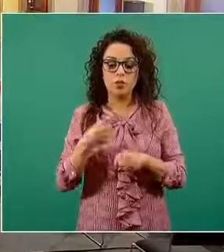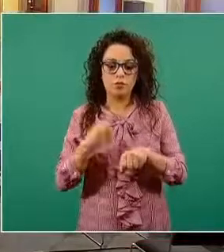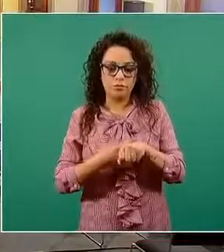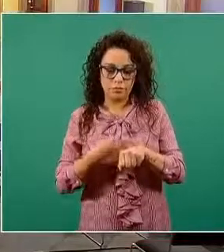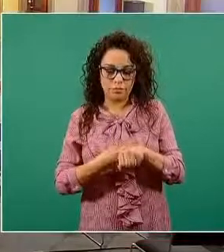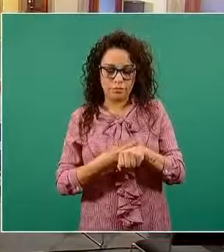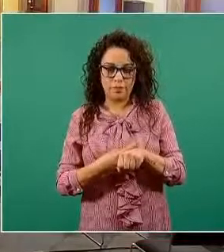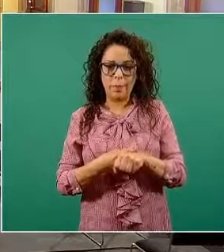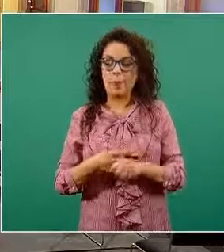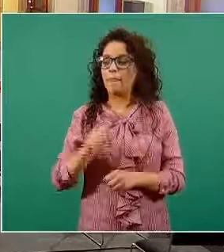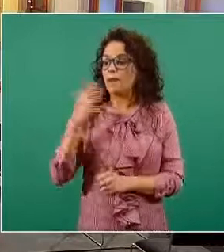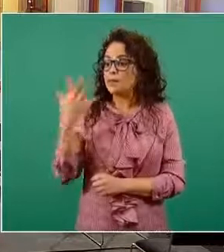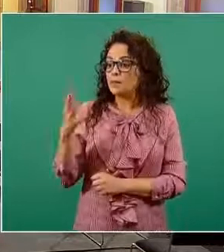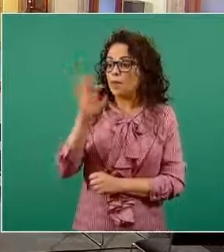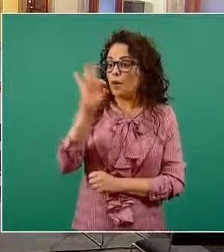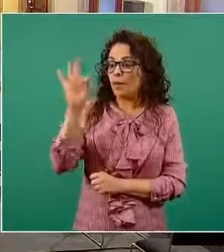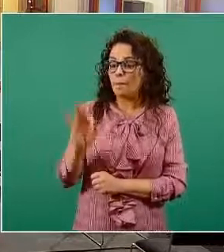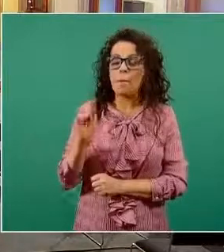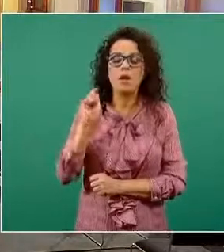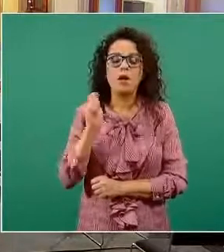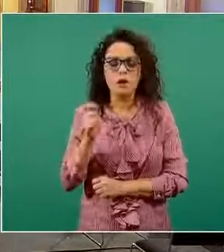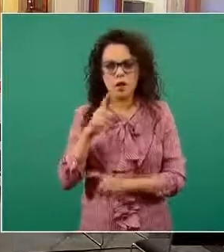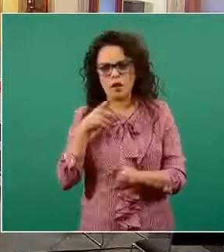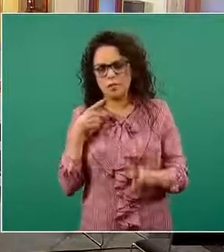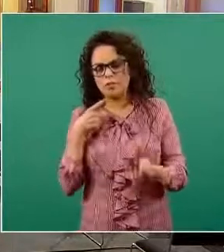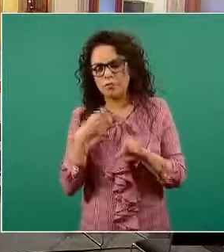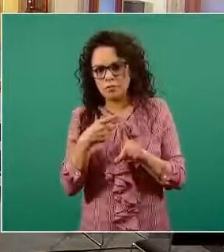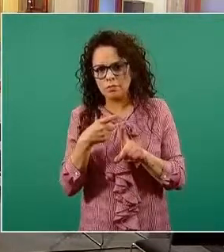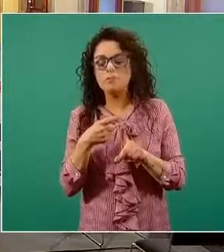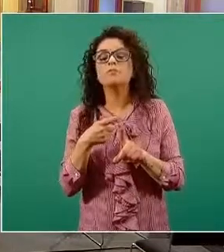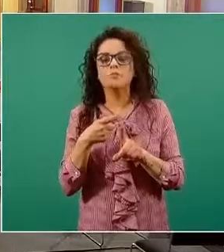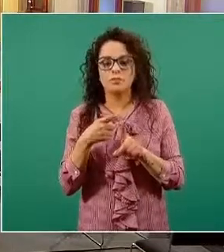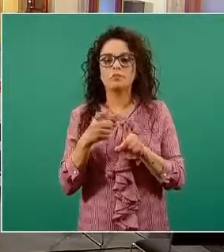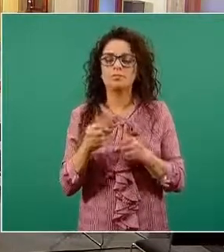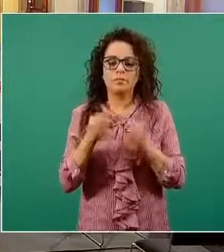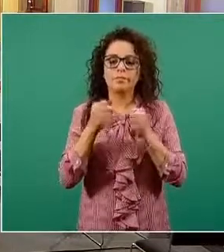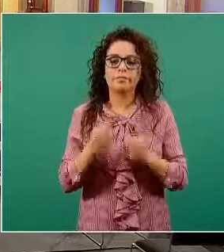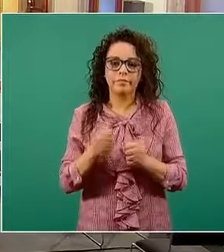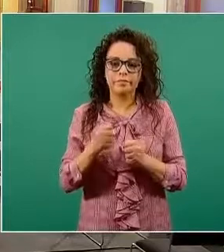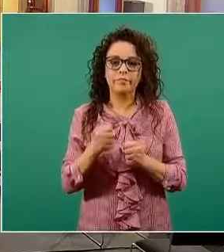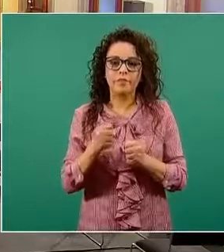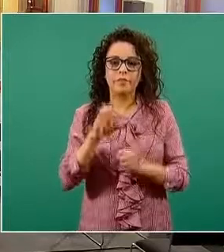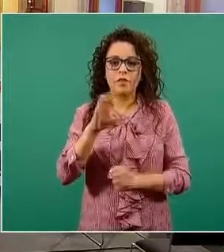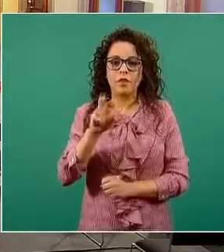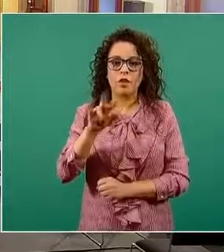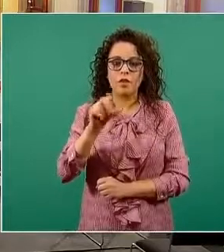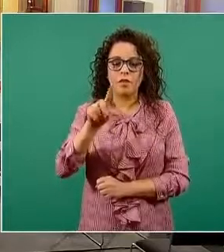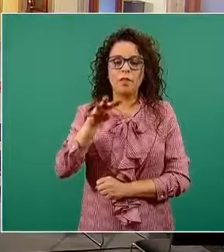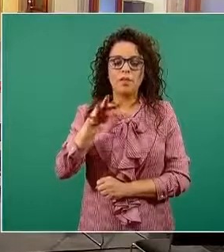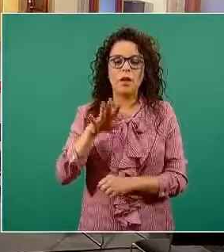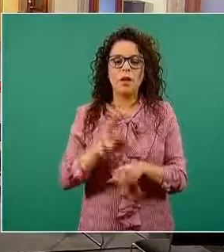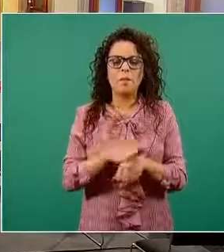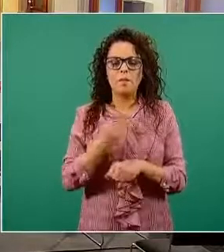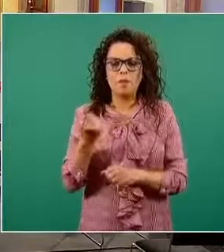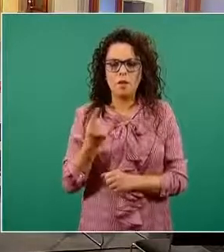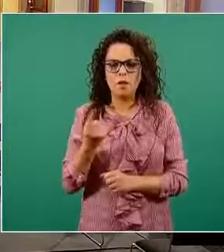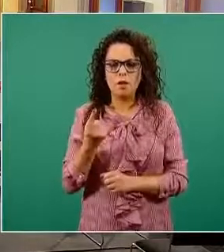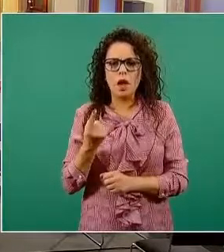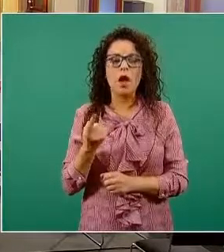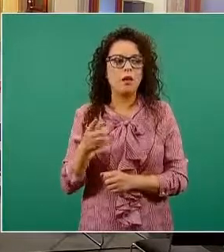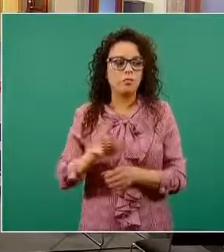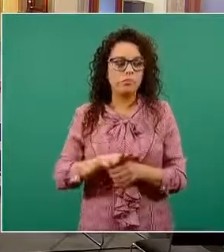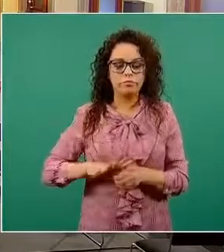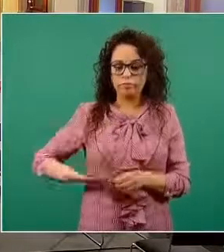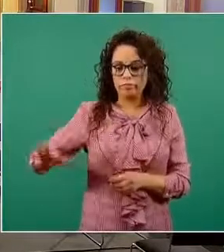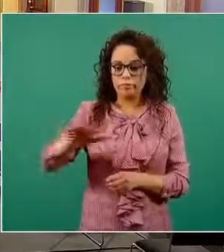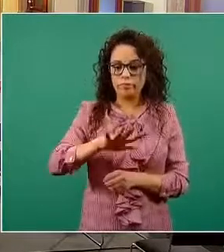5% puede ser también clasificado como un caso confirmado de COVID-19 mediante el ejercicio que se realiza de manera local en